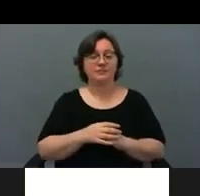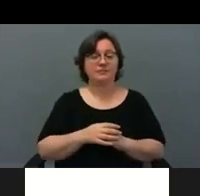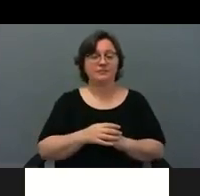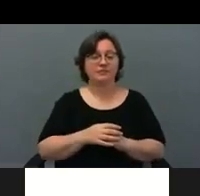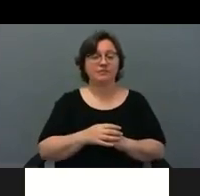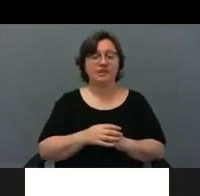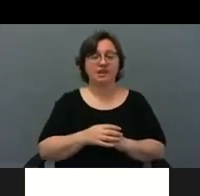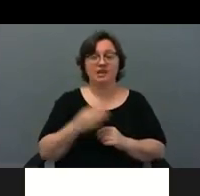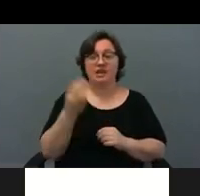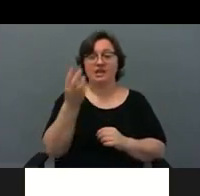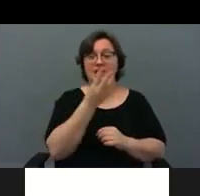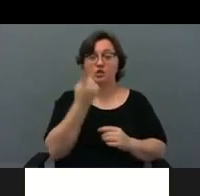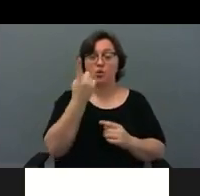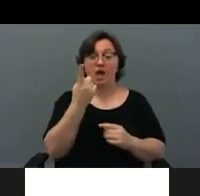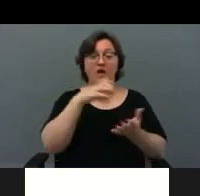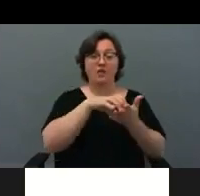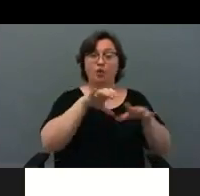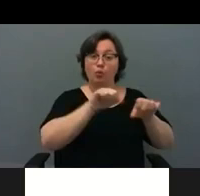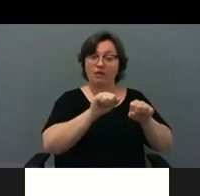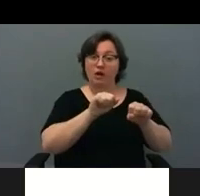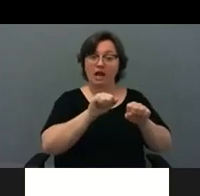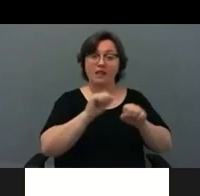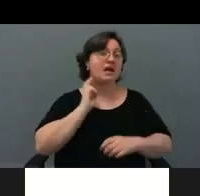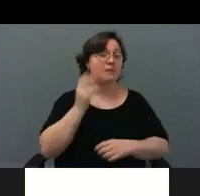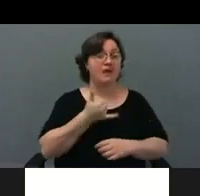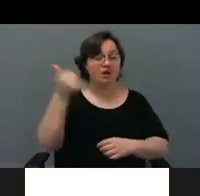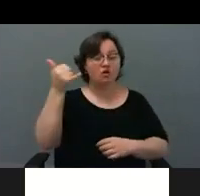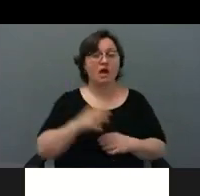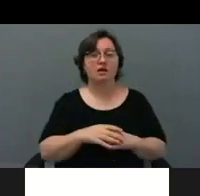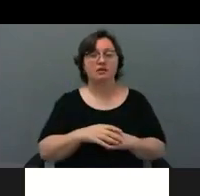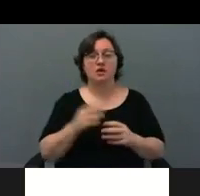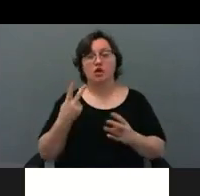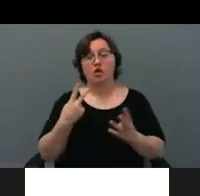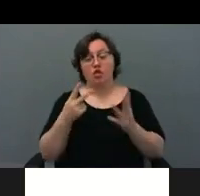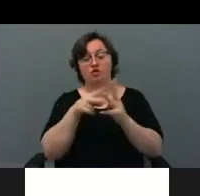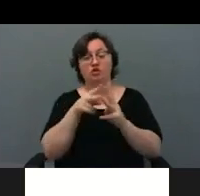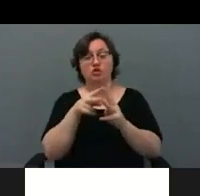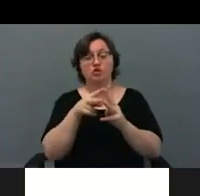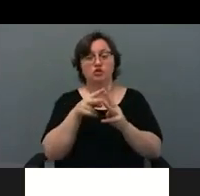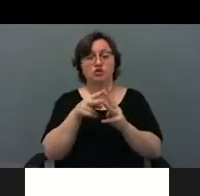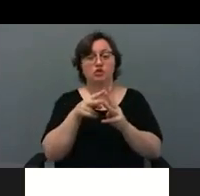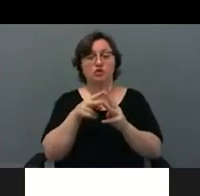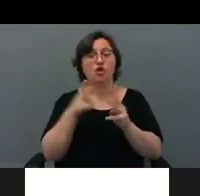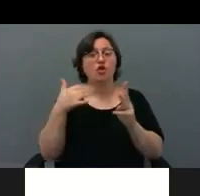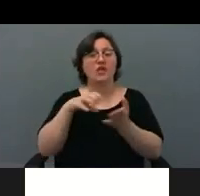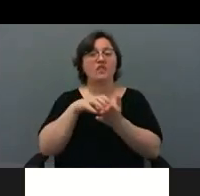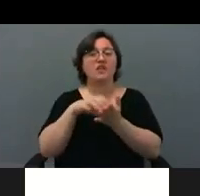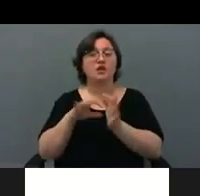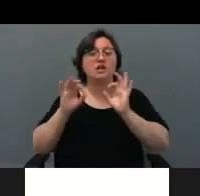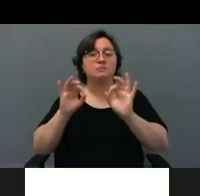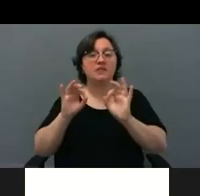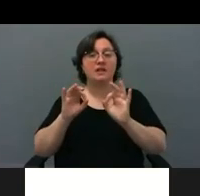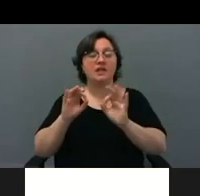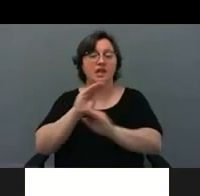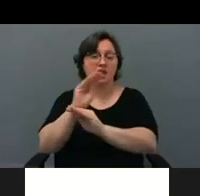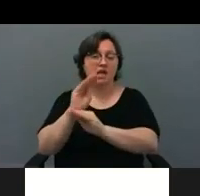las cuales una está en el centro ocupacional de Aspace Rioja y los otros dos estamos en el centro especial de empleo.